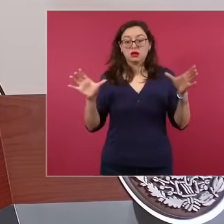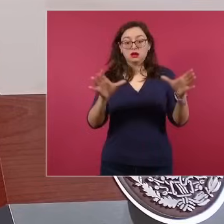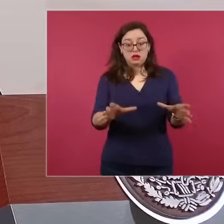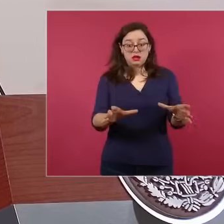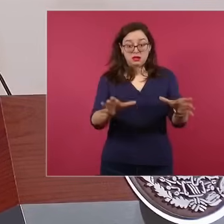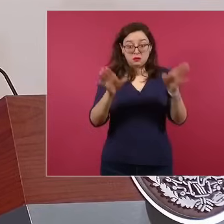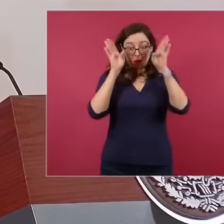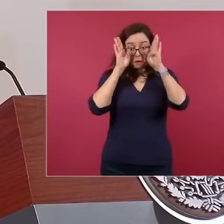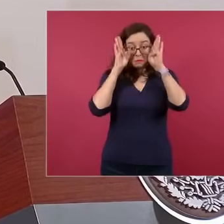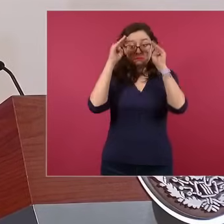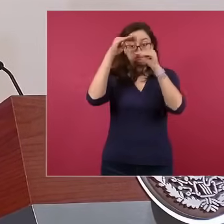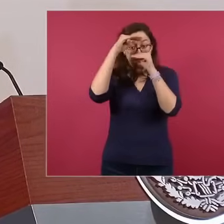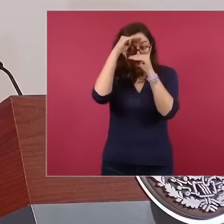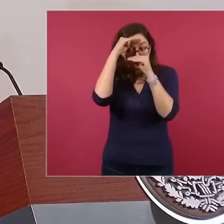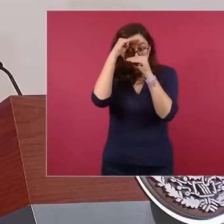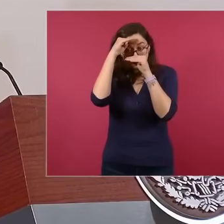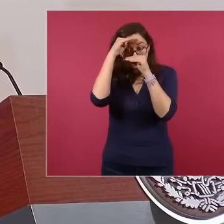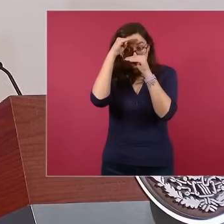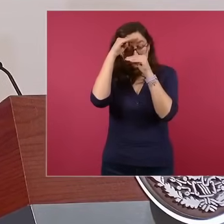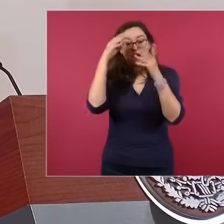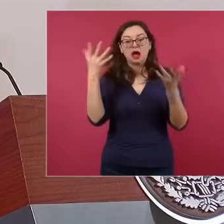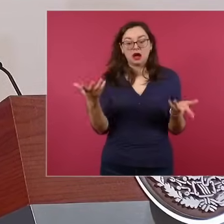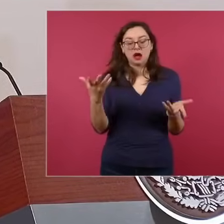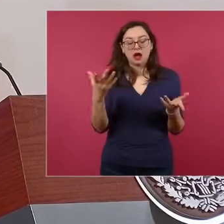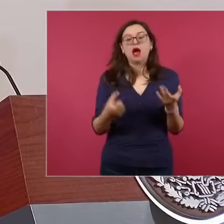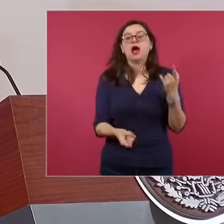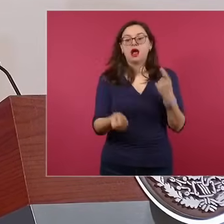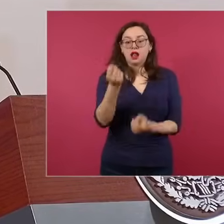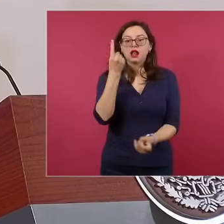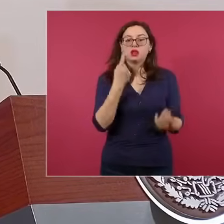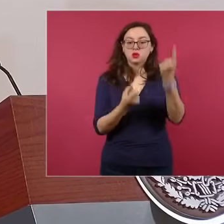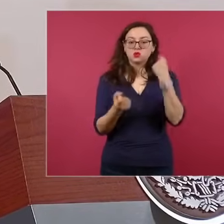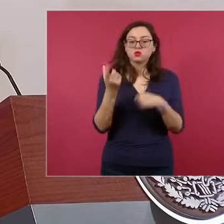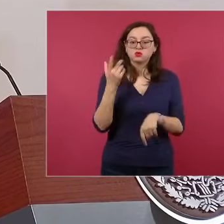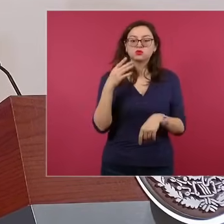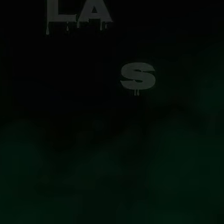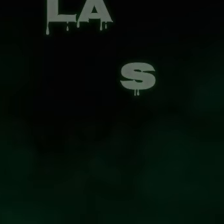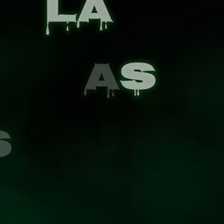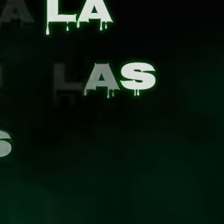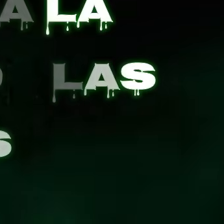son más cínicos y otros más hipócritas.